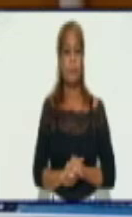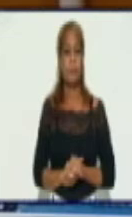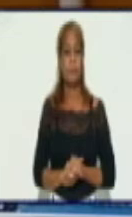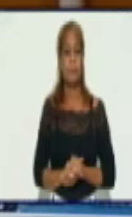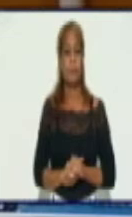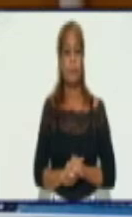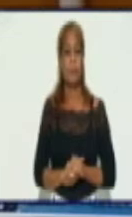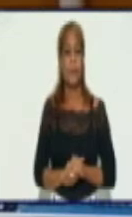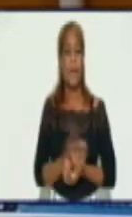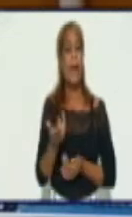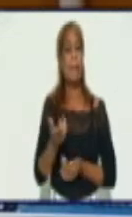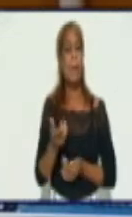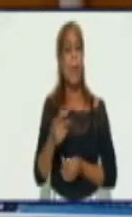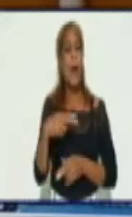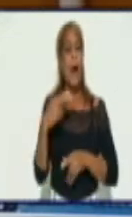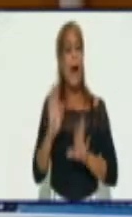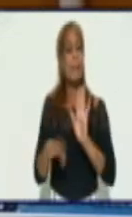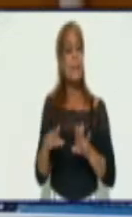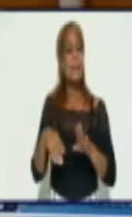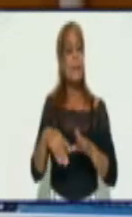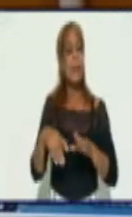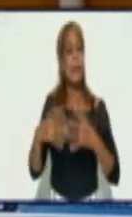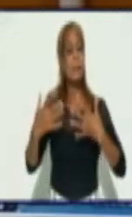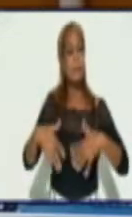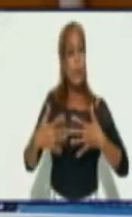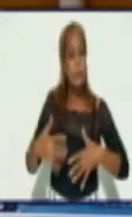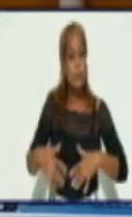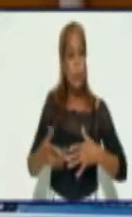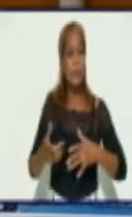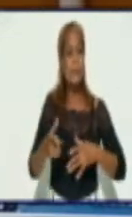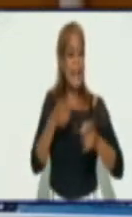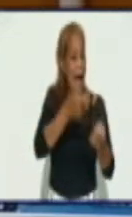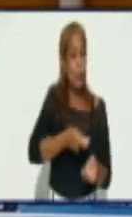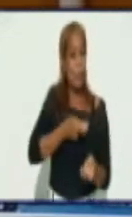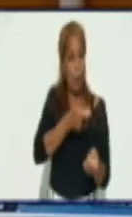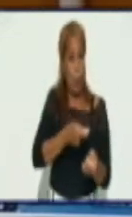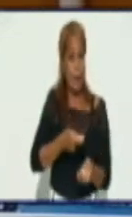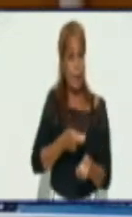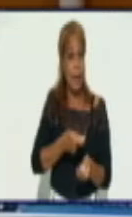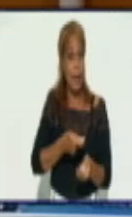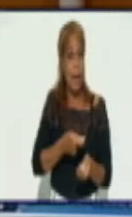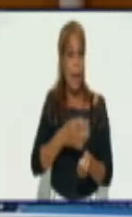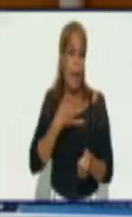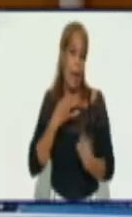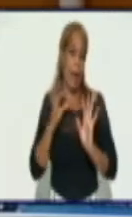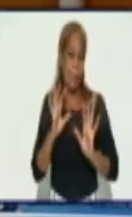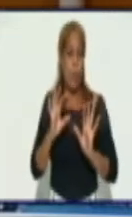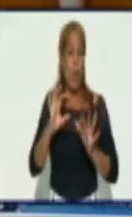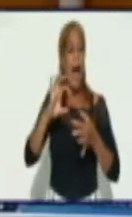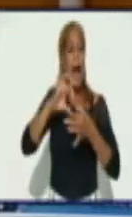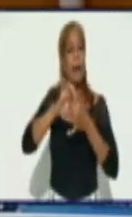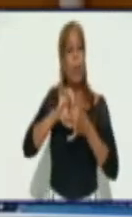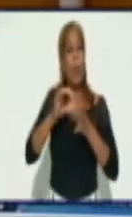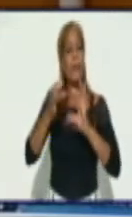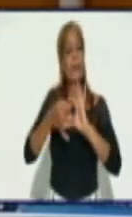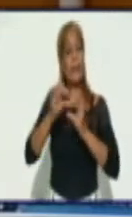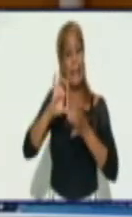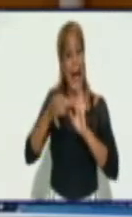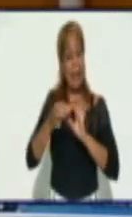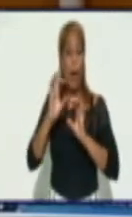producciones agropecuarias las tiene encadenadas con manzanillo y con vayamos y pilón